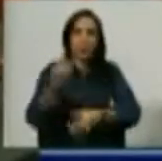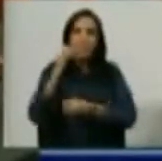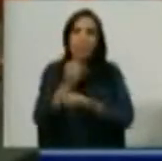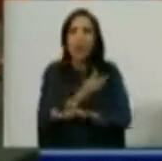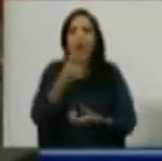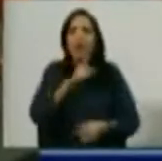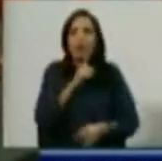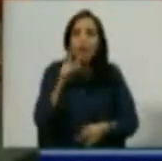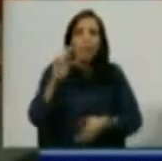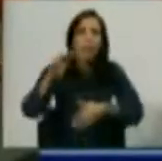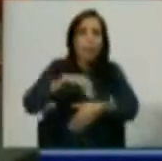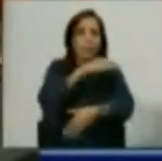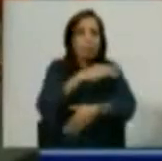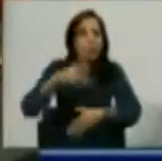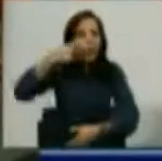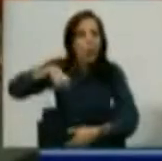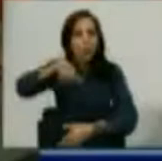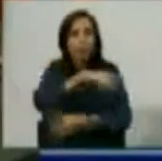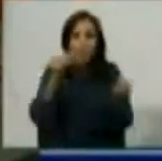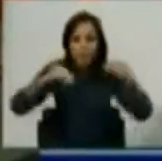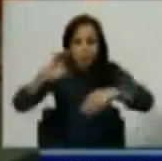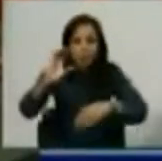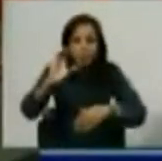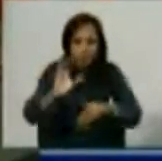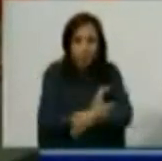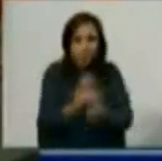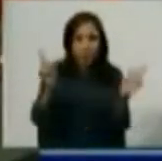pueblo alegría para nuestro pueblo seguimos